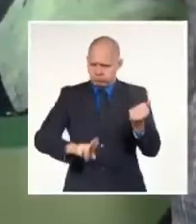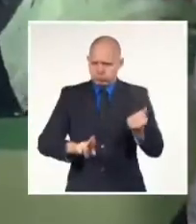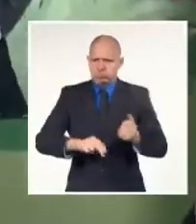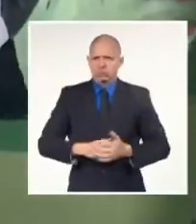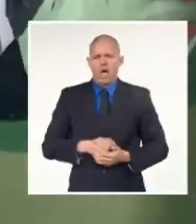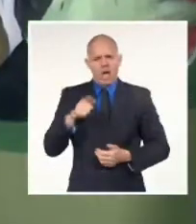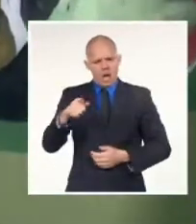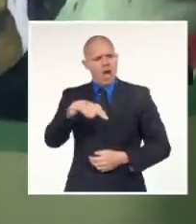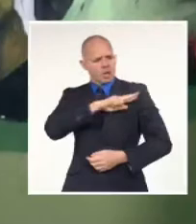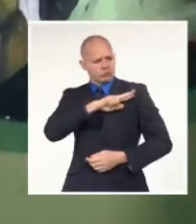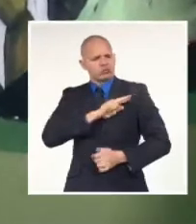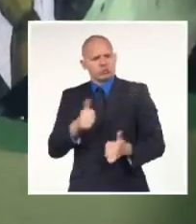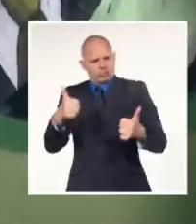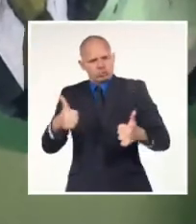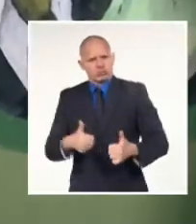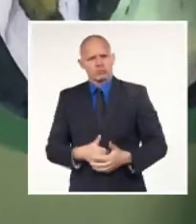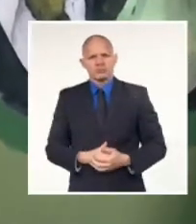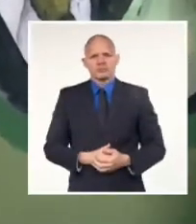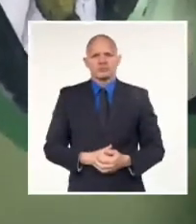claro.